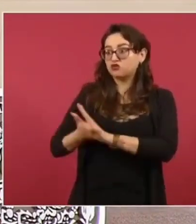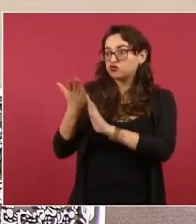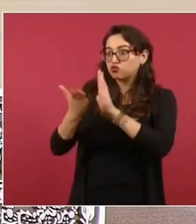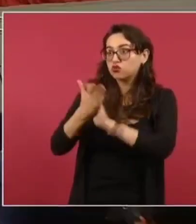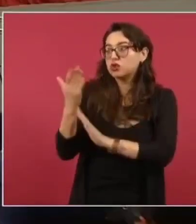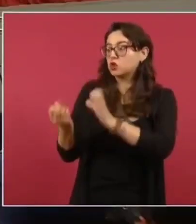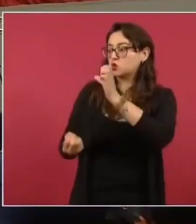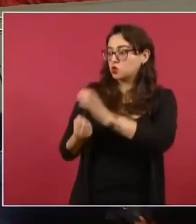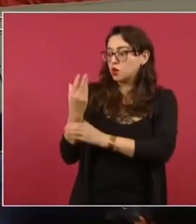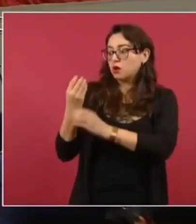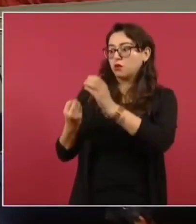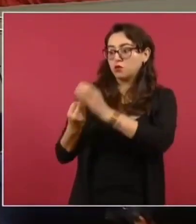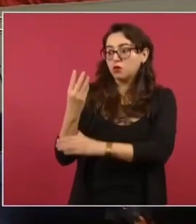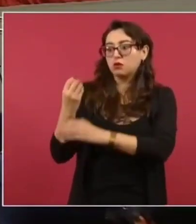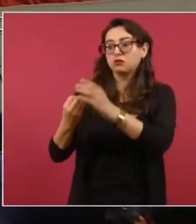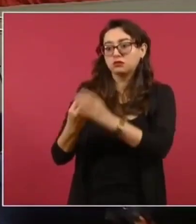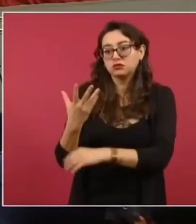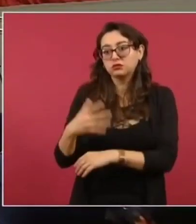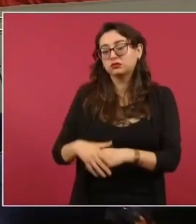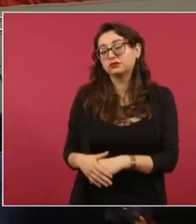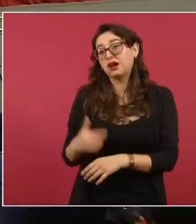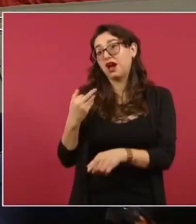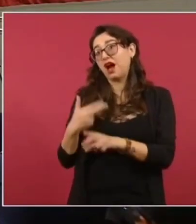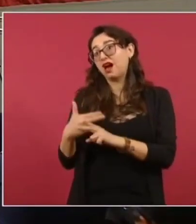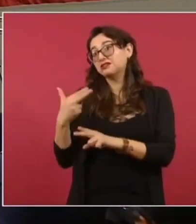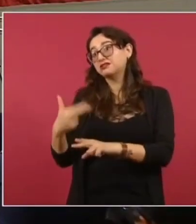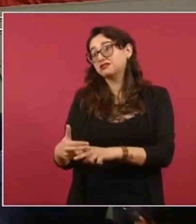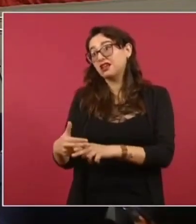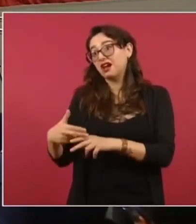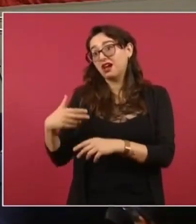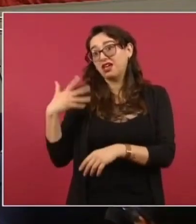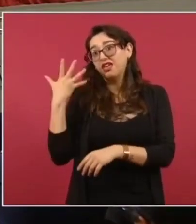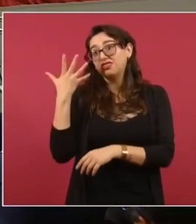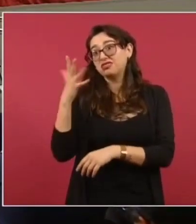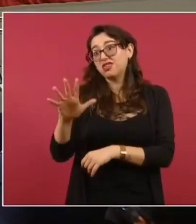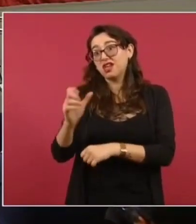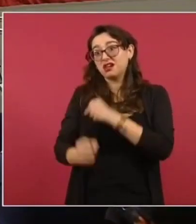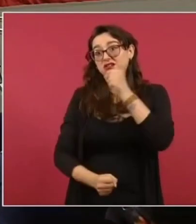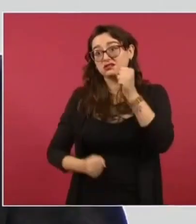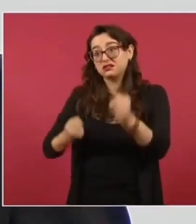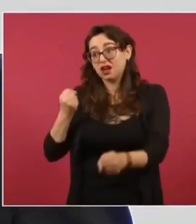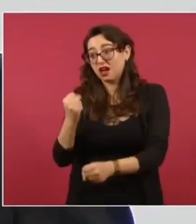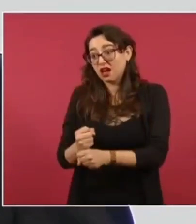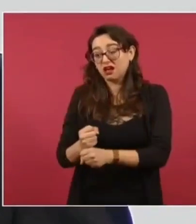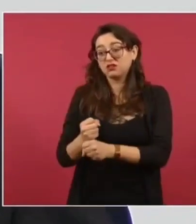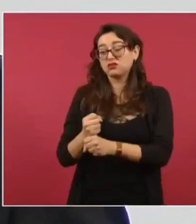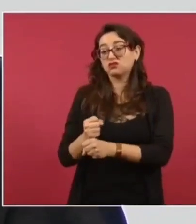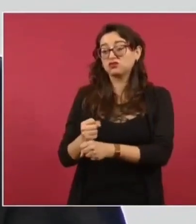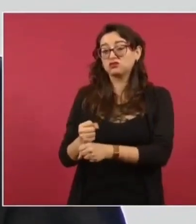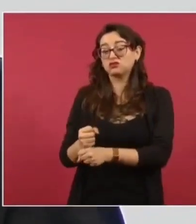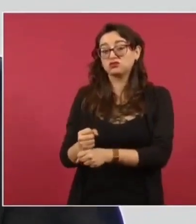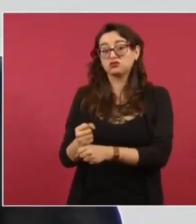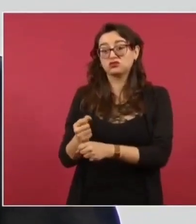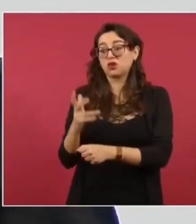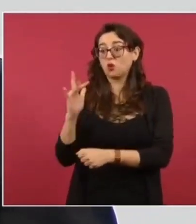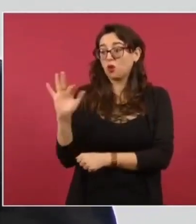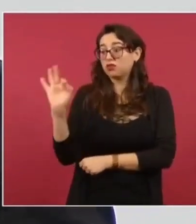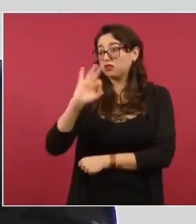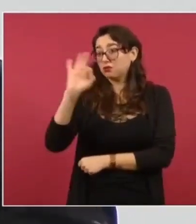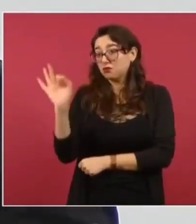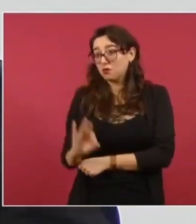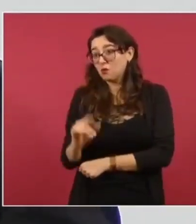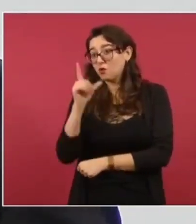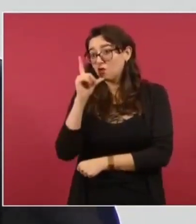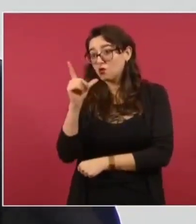que estamos viendo varias ventajas. No solamente es el hecho de que disponemos de